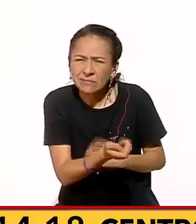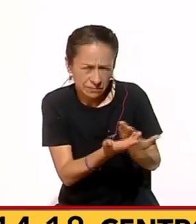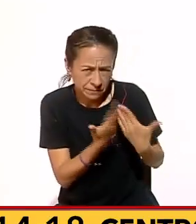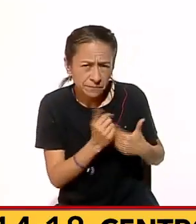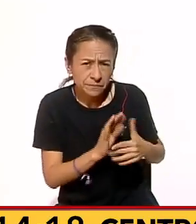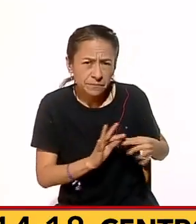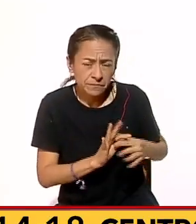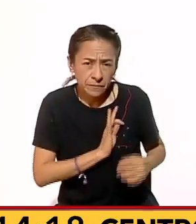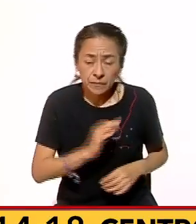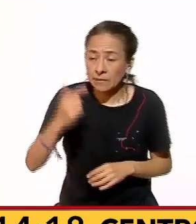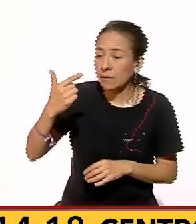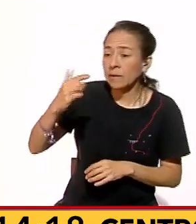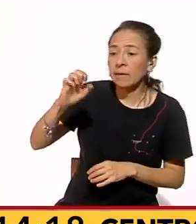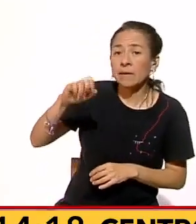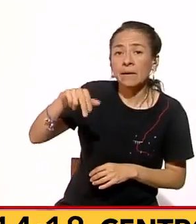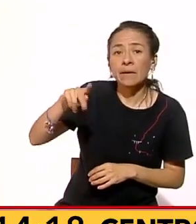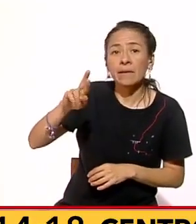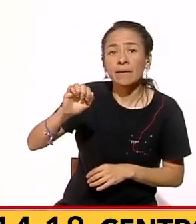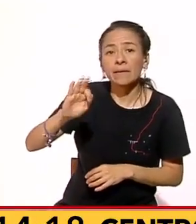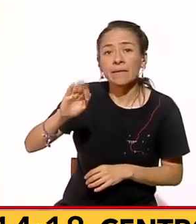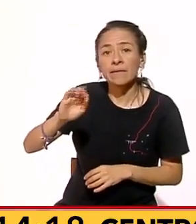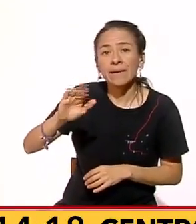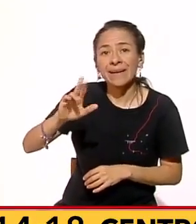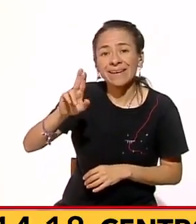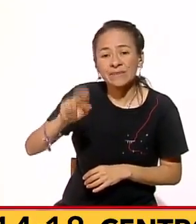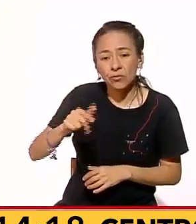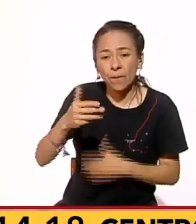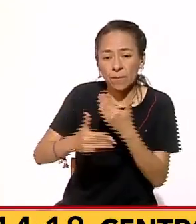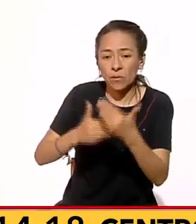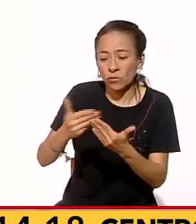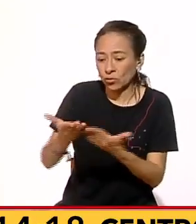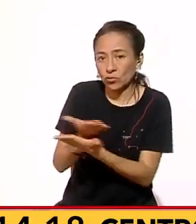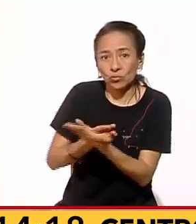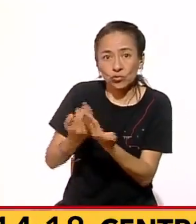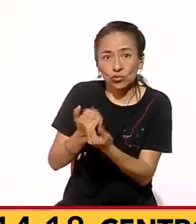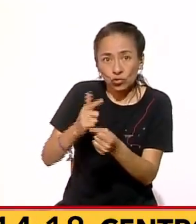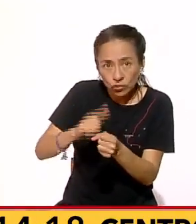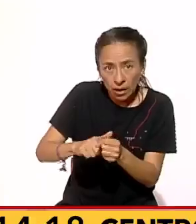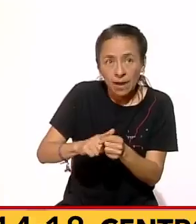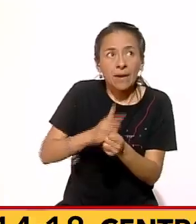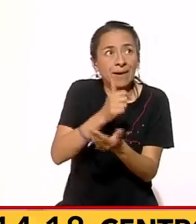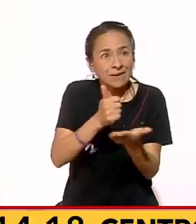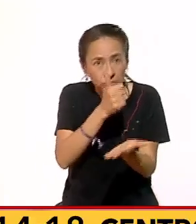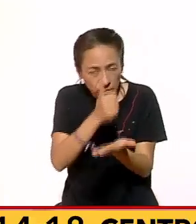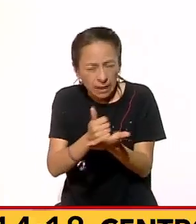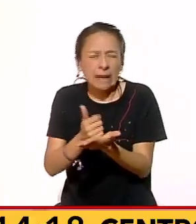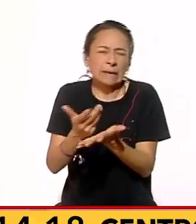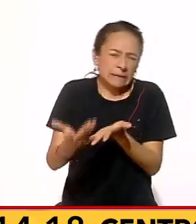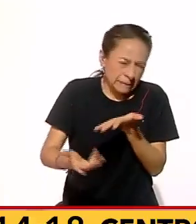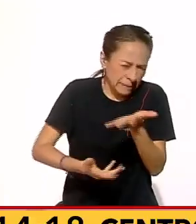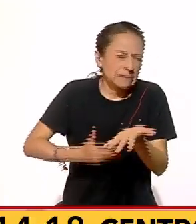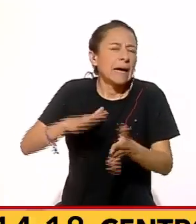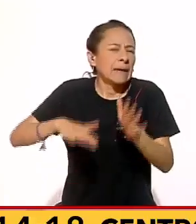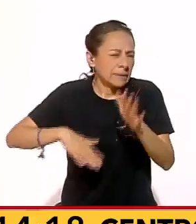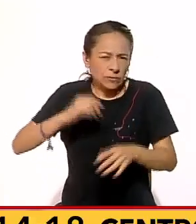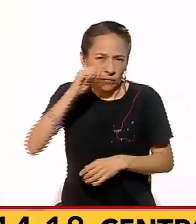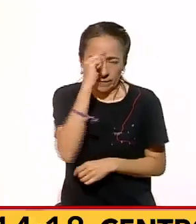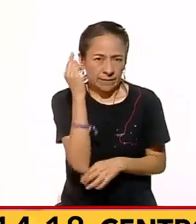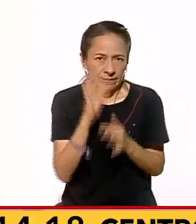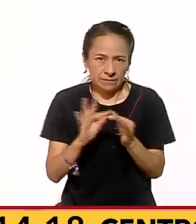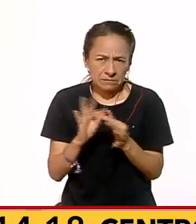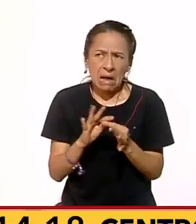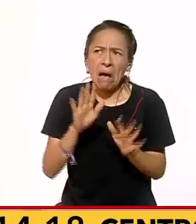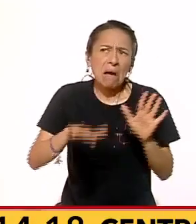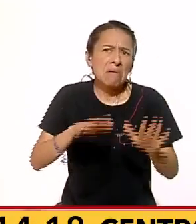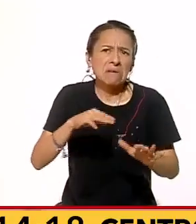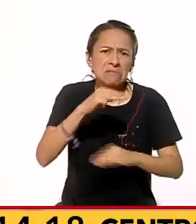Mire, la gentrificación es un proceso social y urbanístico muy complejo que se vive prácticamente en cualquier ciudad del mundo en un momento